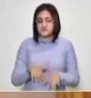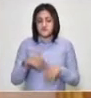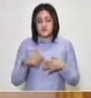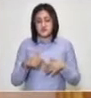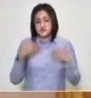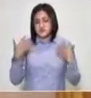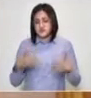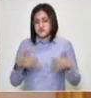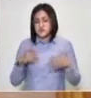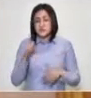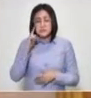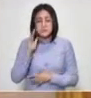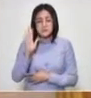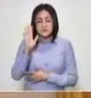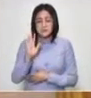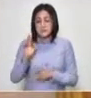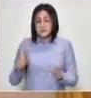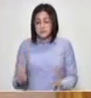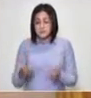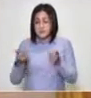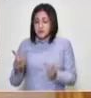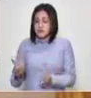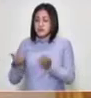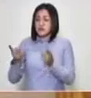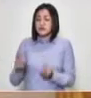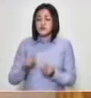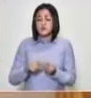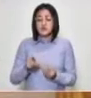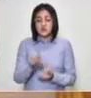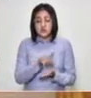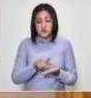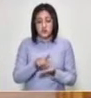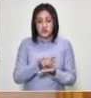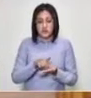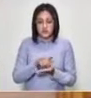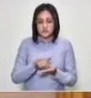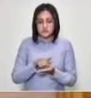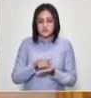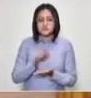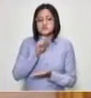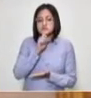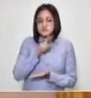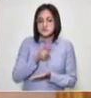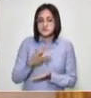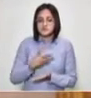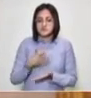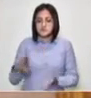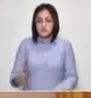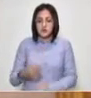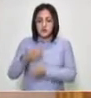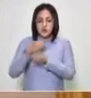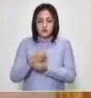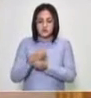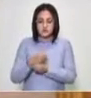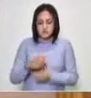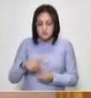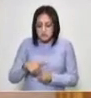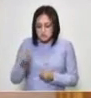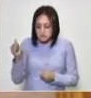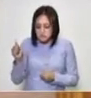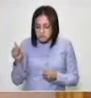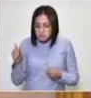la aparente venta de drogas. También se aseguraron bolsas de plástico